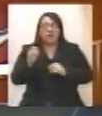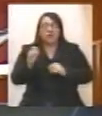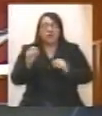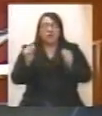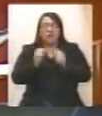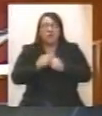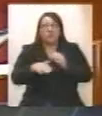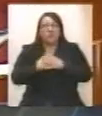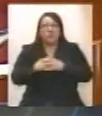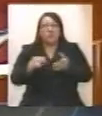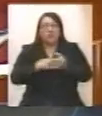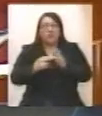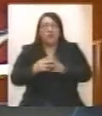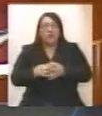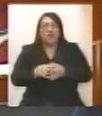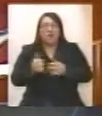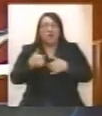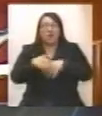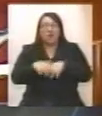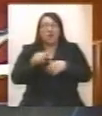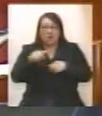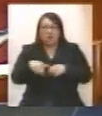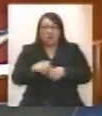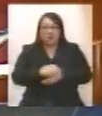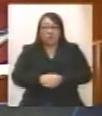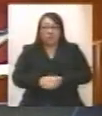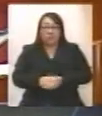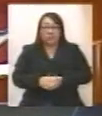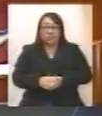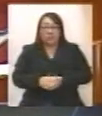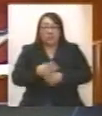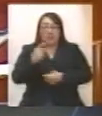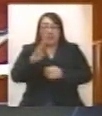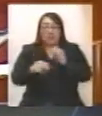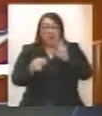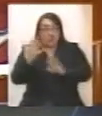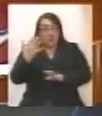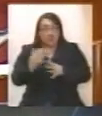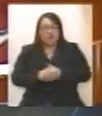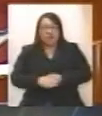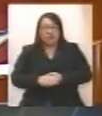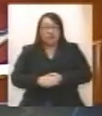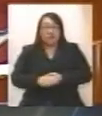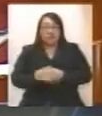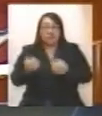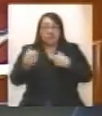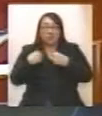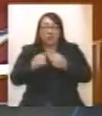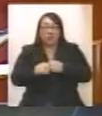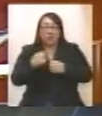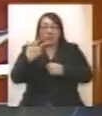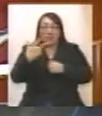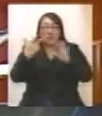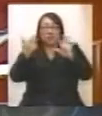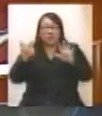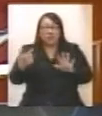con lo cual a julio del 2015 contaremos con